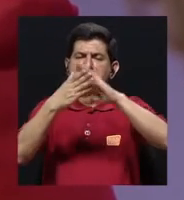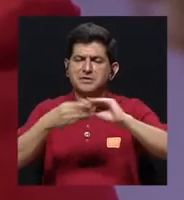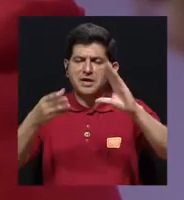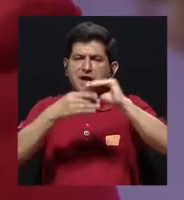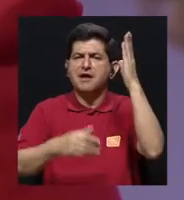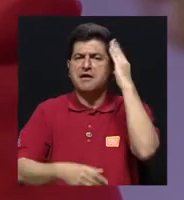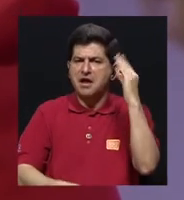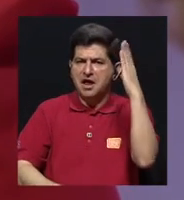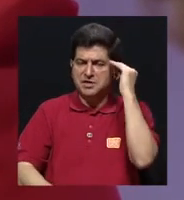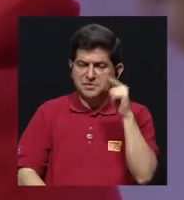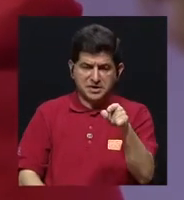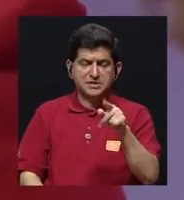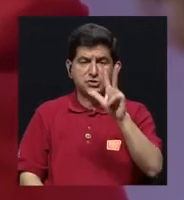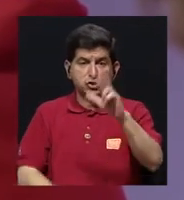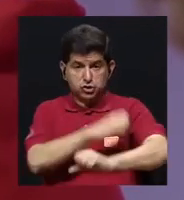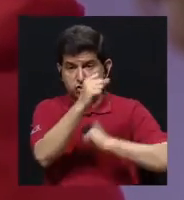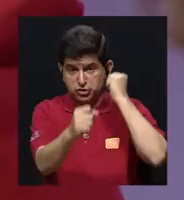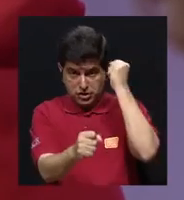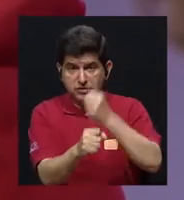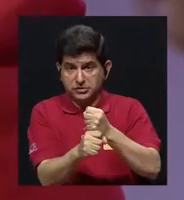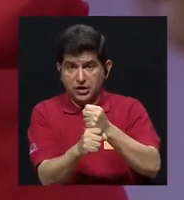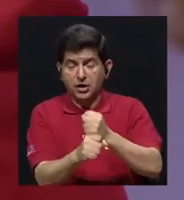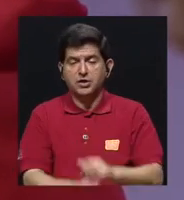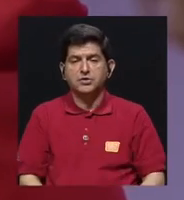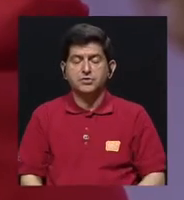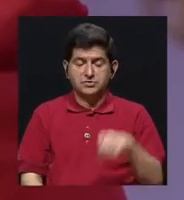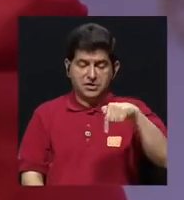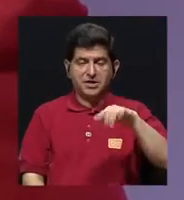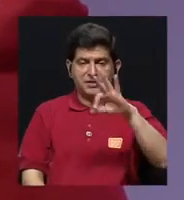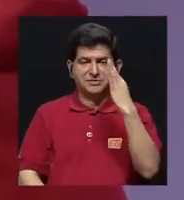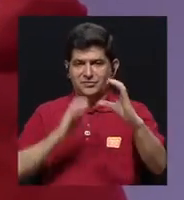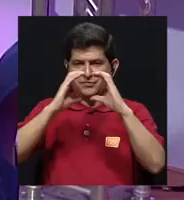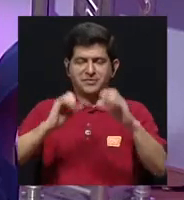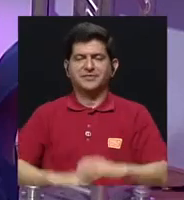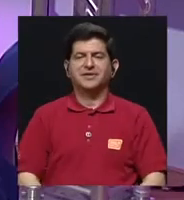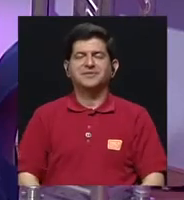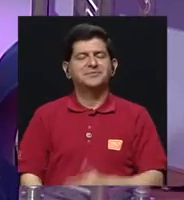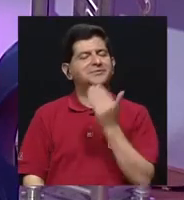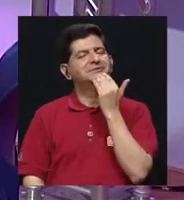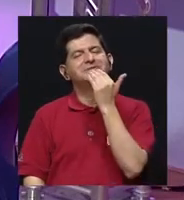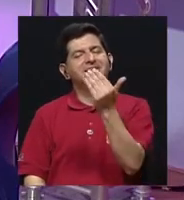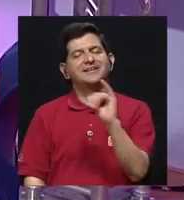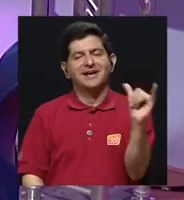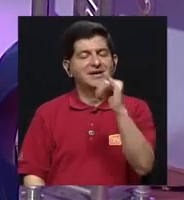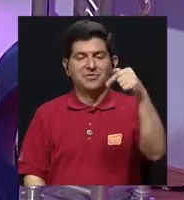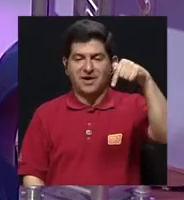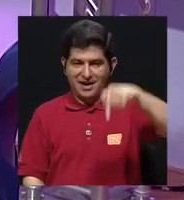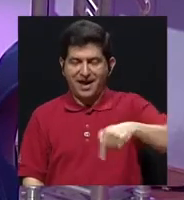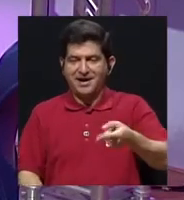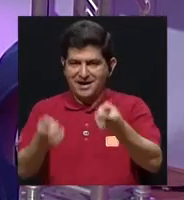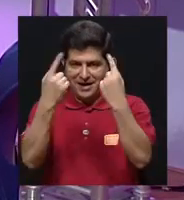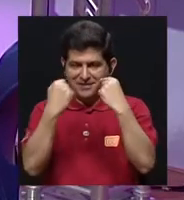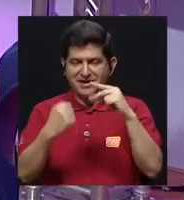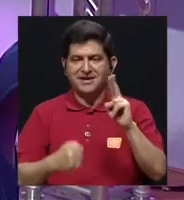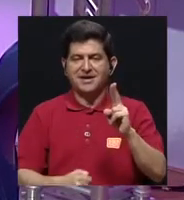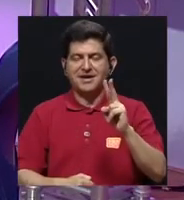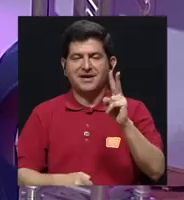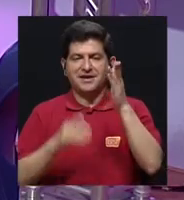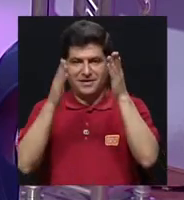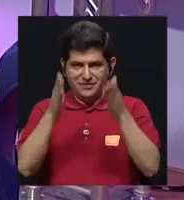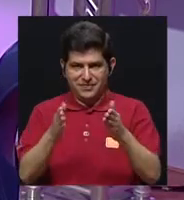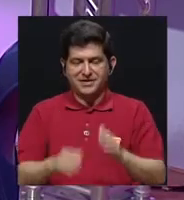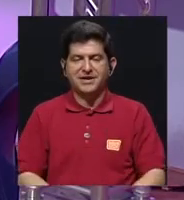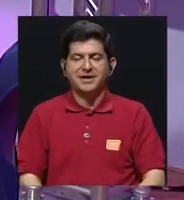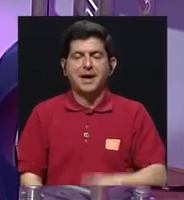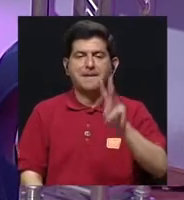la experiencia de estos 3 años por este medio. Muchas gracias. También contamos con la compañía de